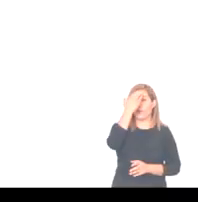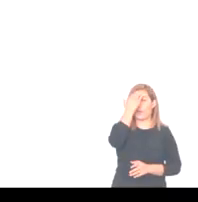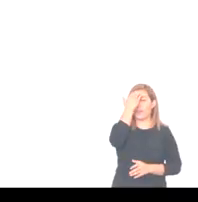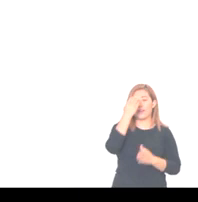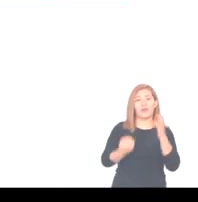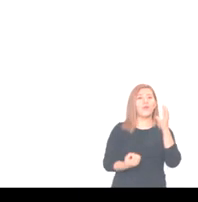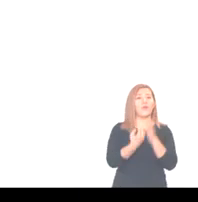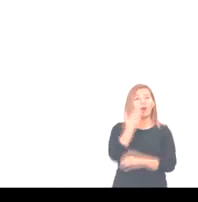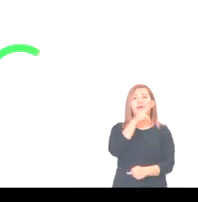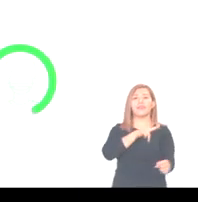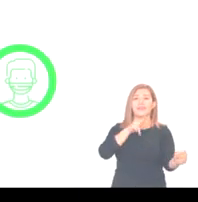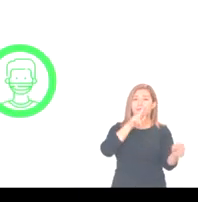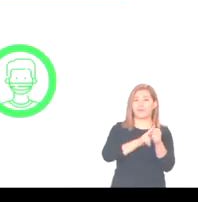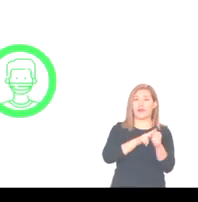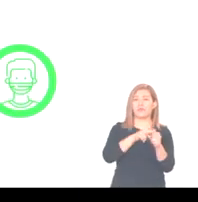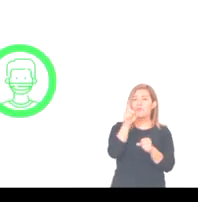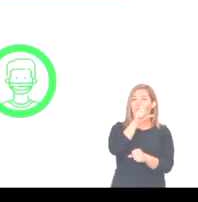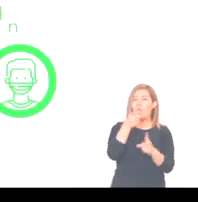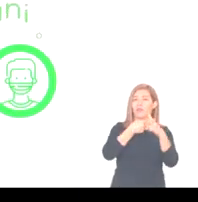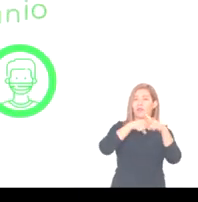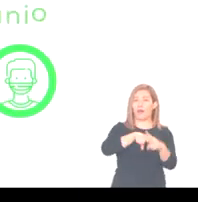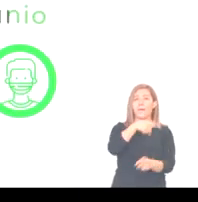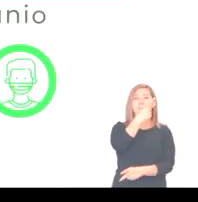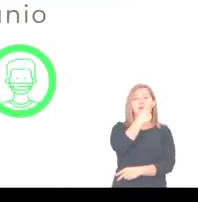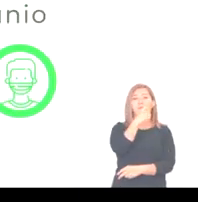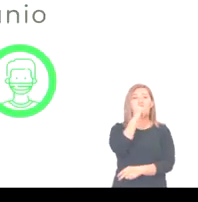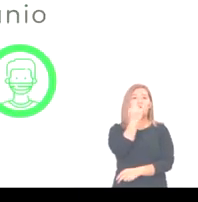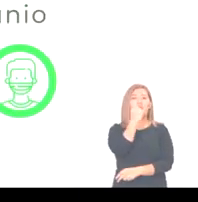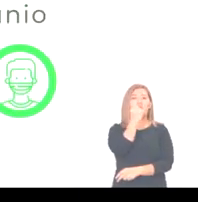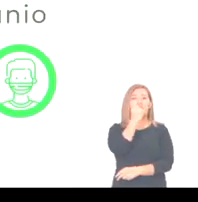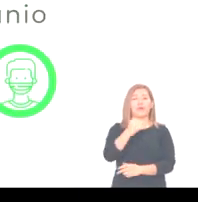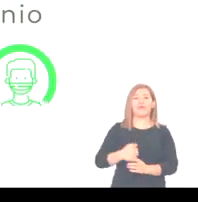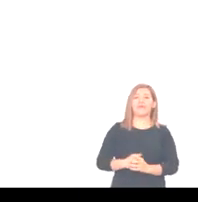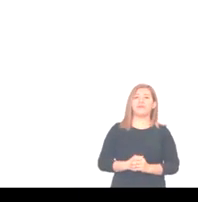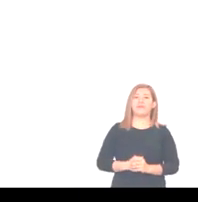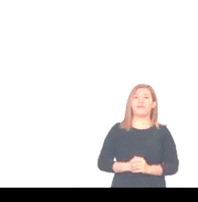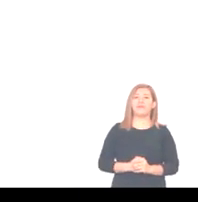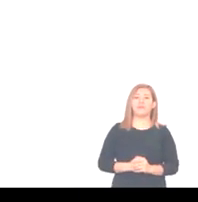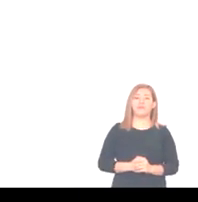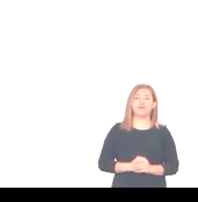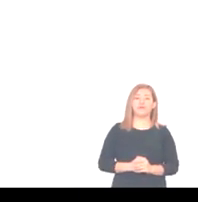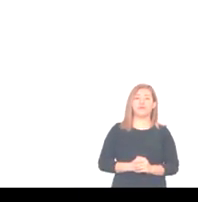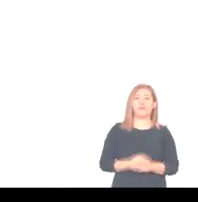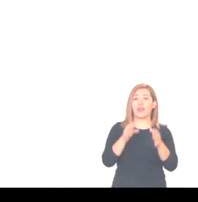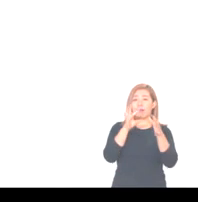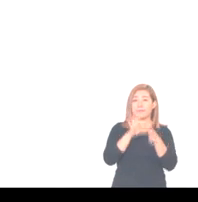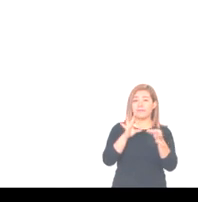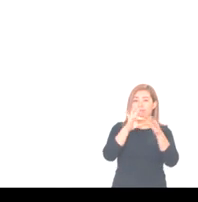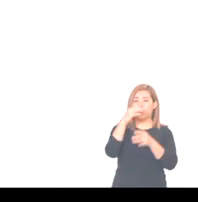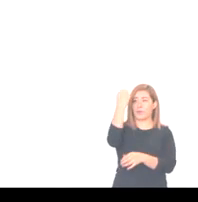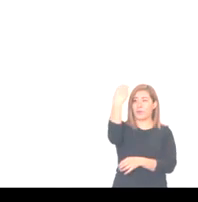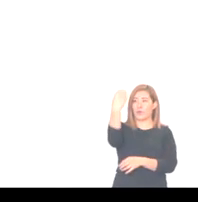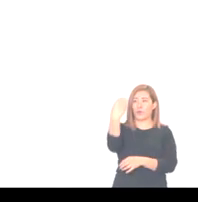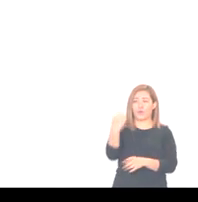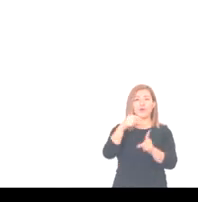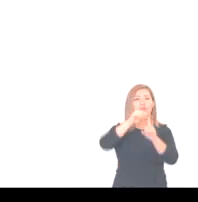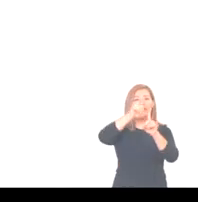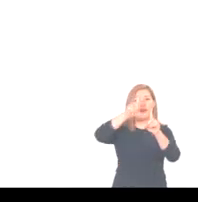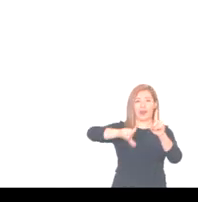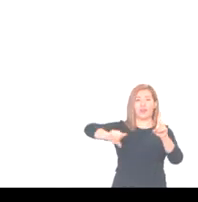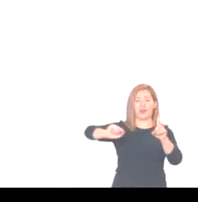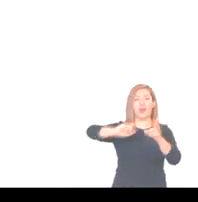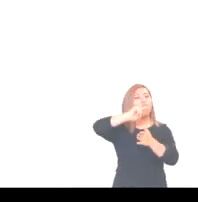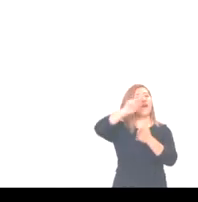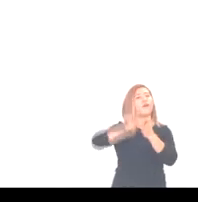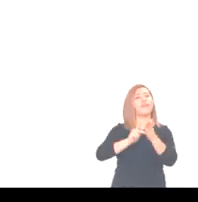Conoce la nueva normalidad a partir del 1 de junio. Con base a la semaforización nacional,